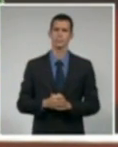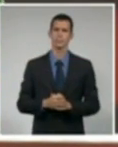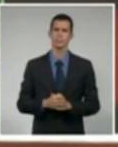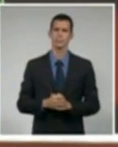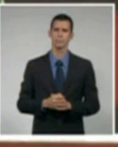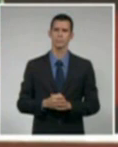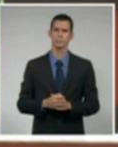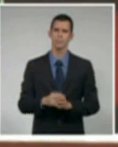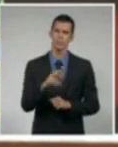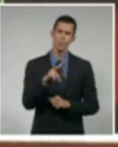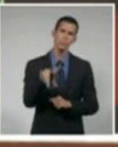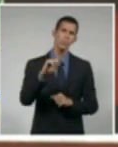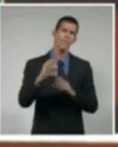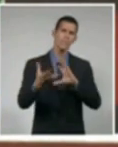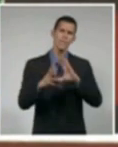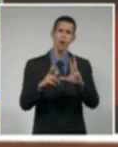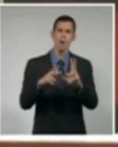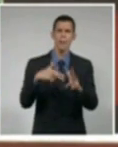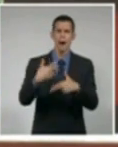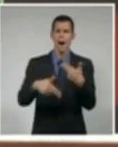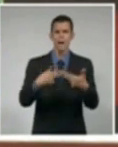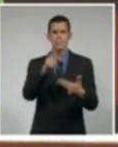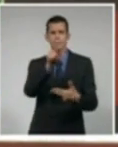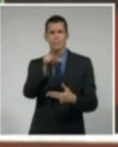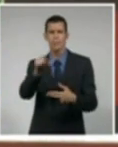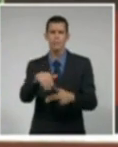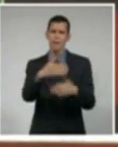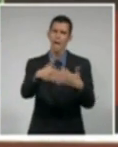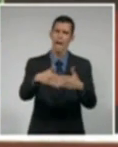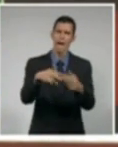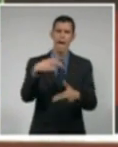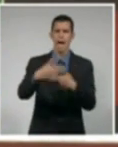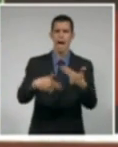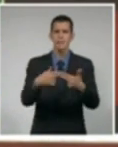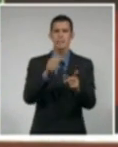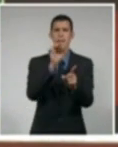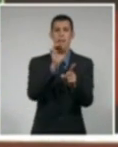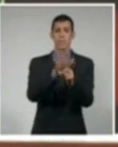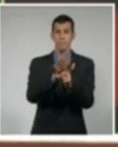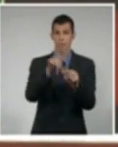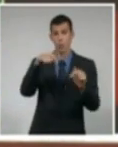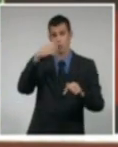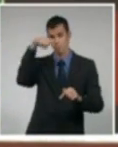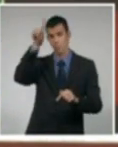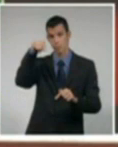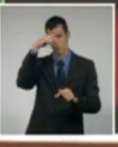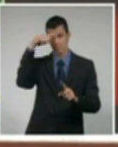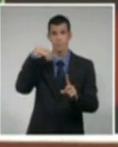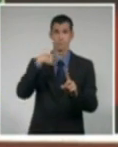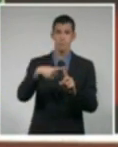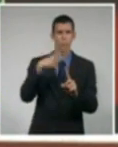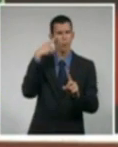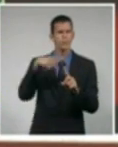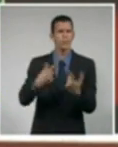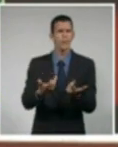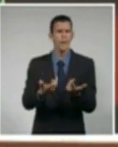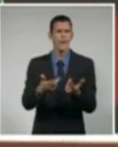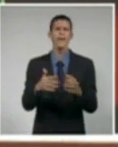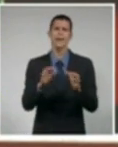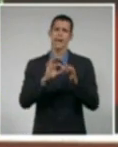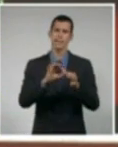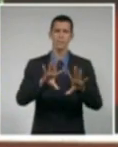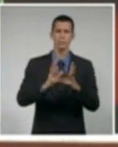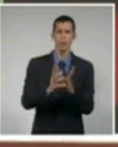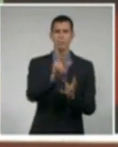que, bueno, comenzaron a aplicarse a partir del día de hoy para garantizar el aislamiento social, ahí